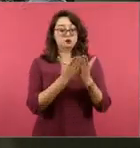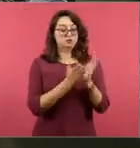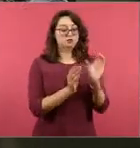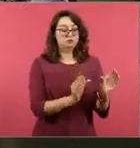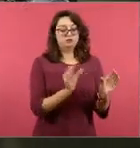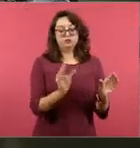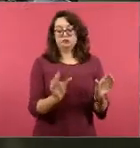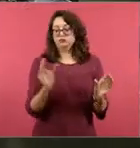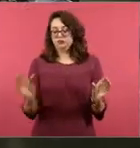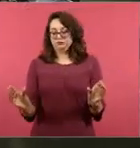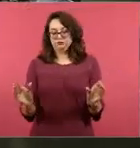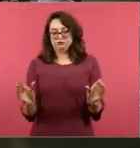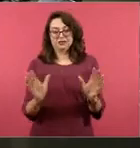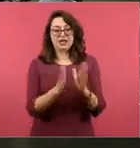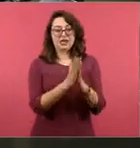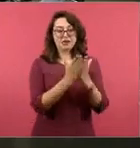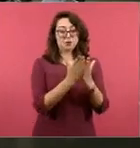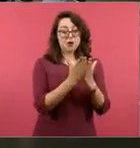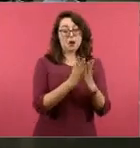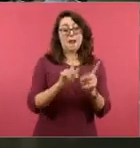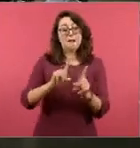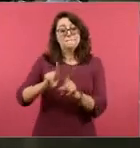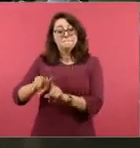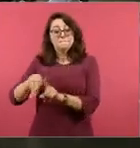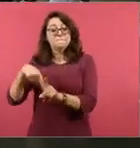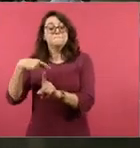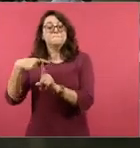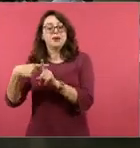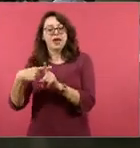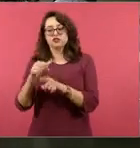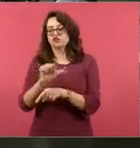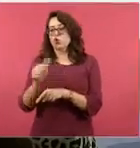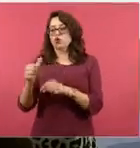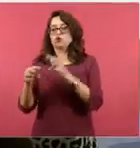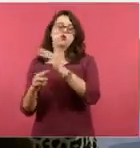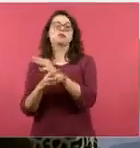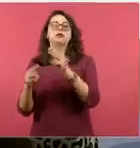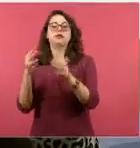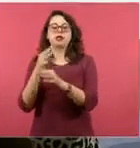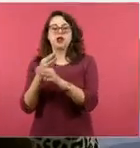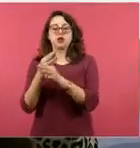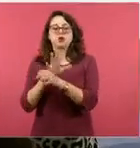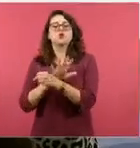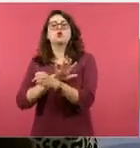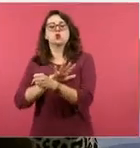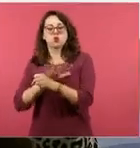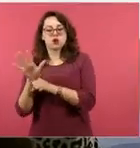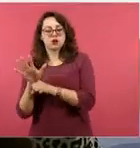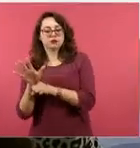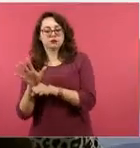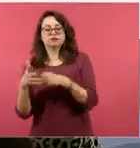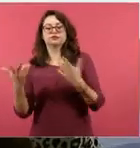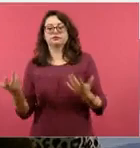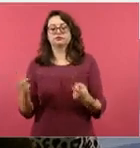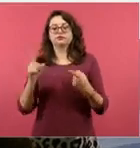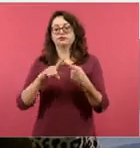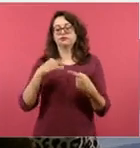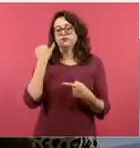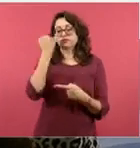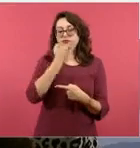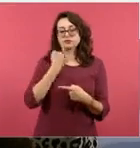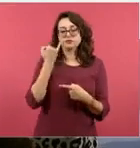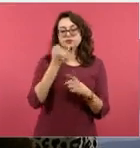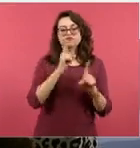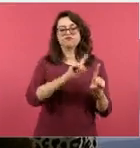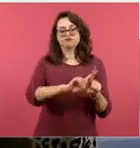otros materiales. Por favor, la siguiente. ¿Cuáles son esos otros materiales? Pues el material de múltiples lenguajes, que